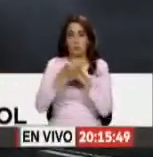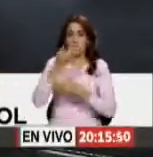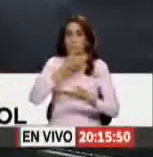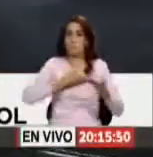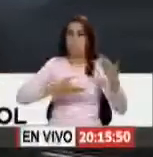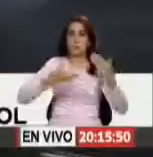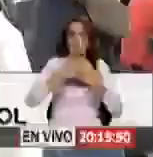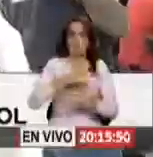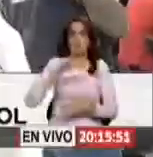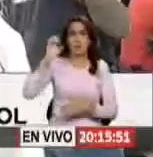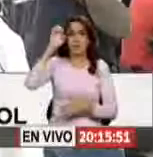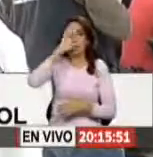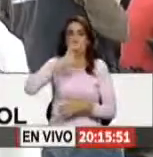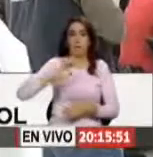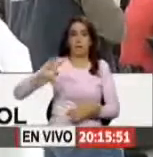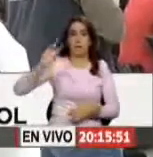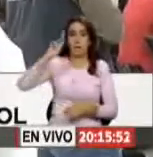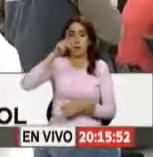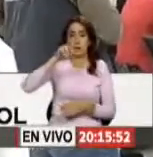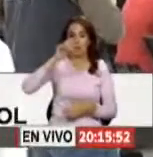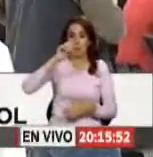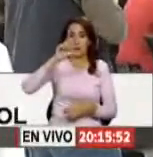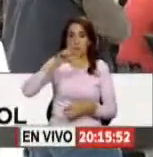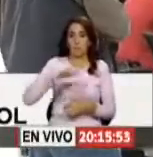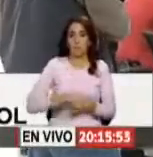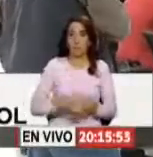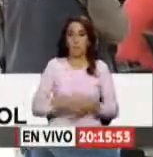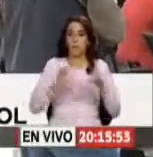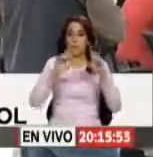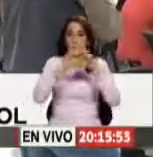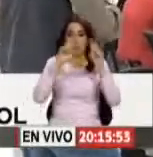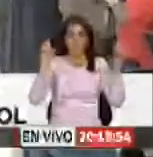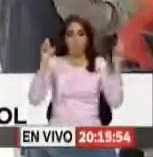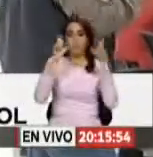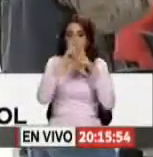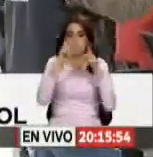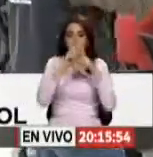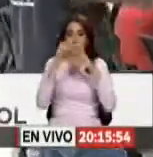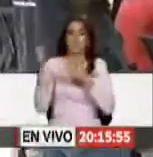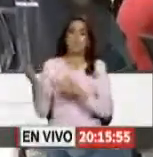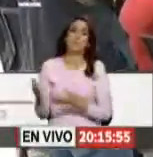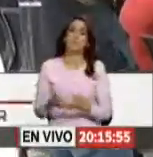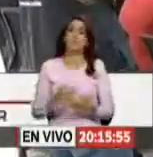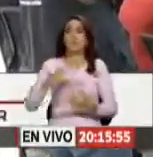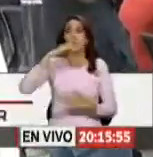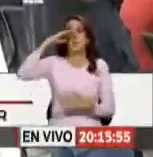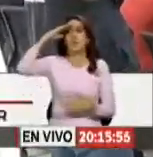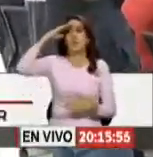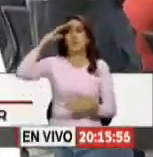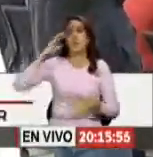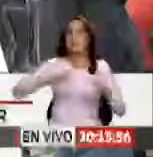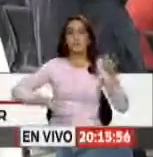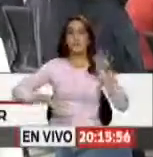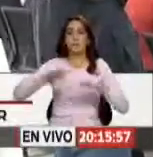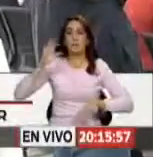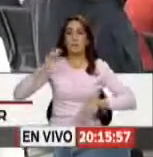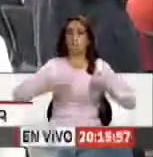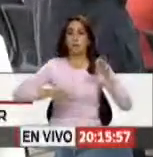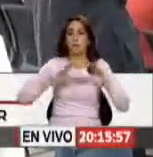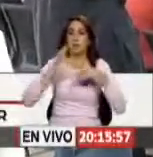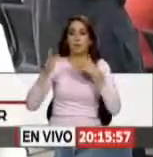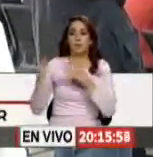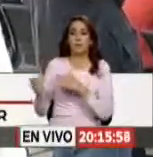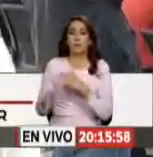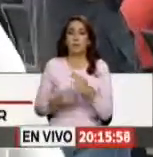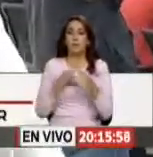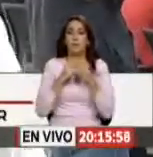con Europol. En términos de intercambio de información policial, de justicia, fiscal, etcétera,